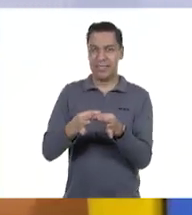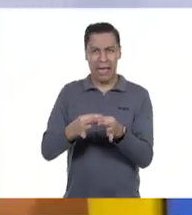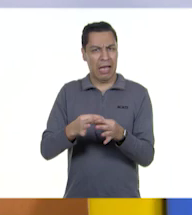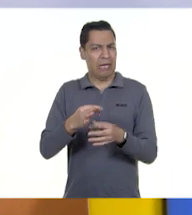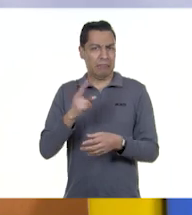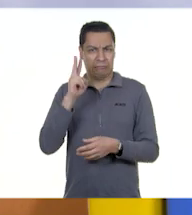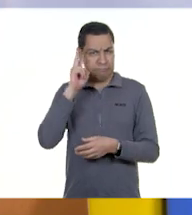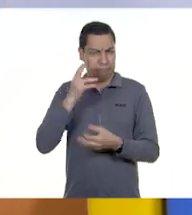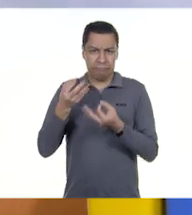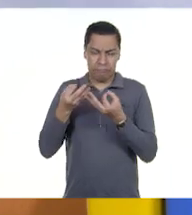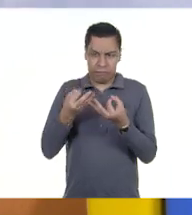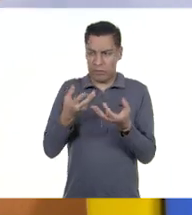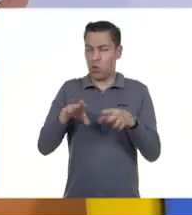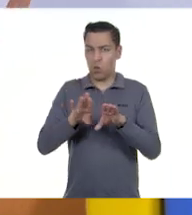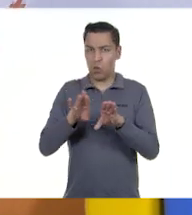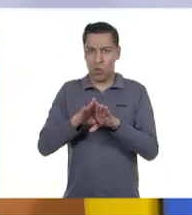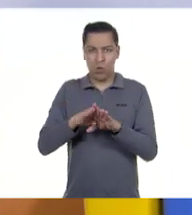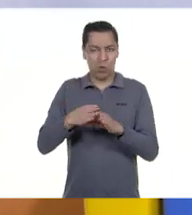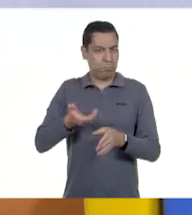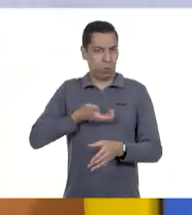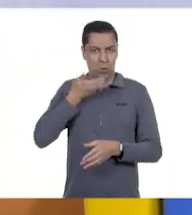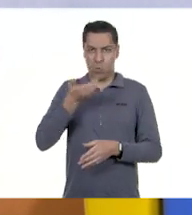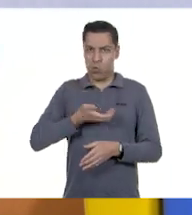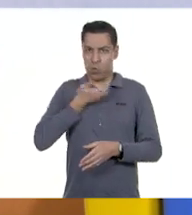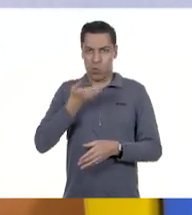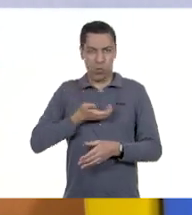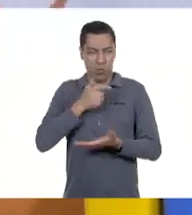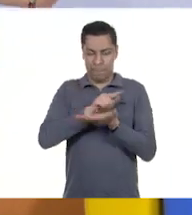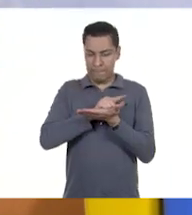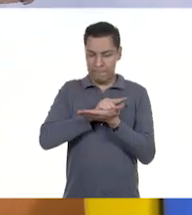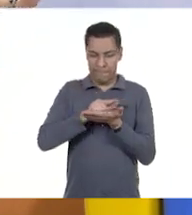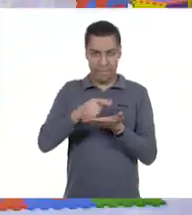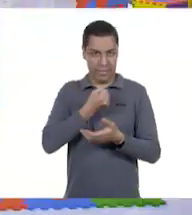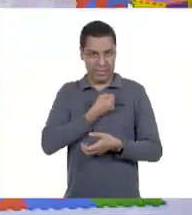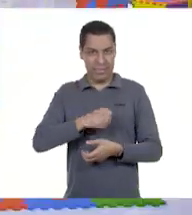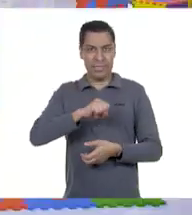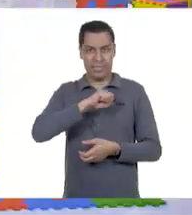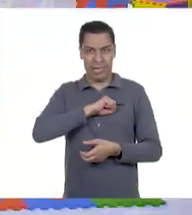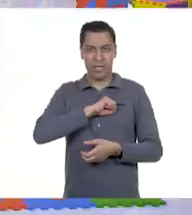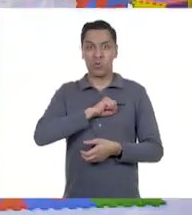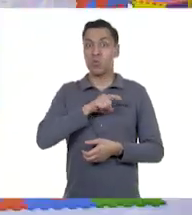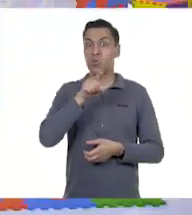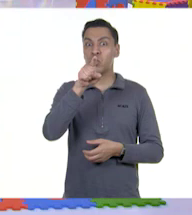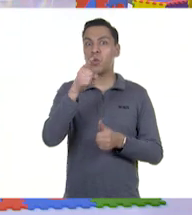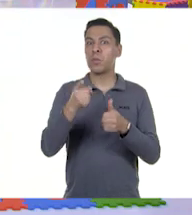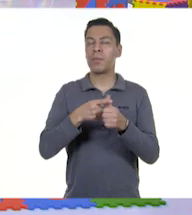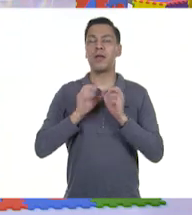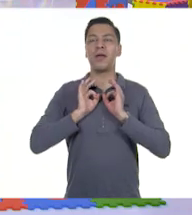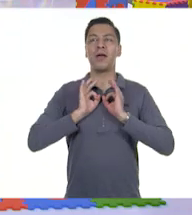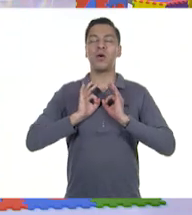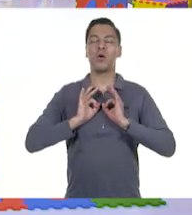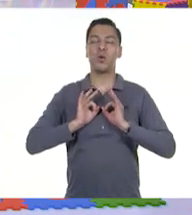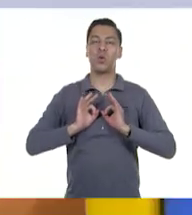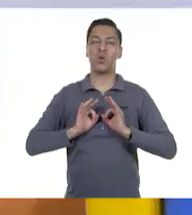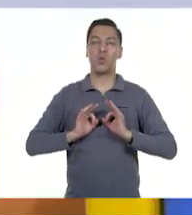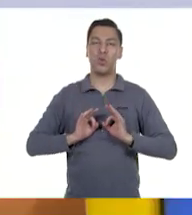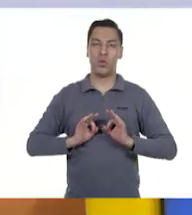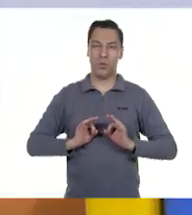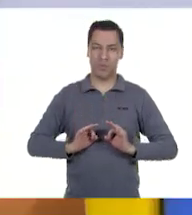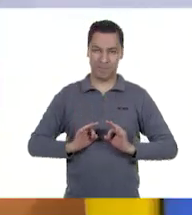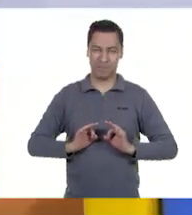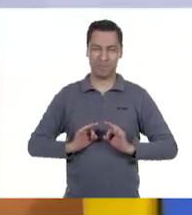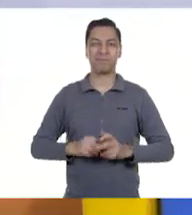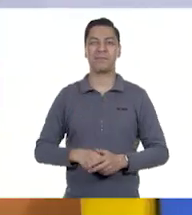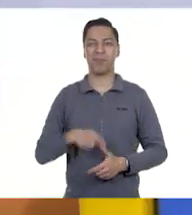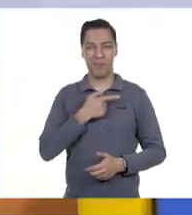Hábitos de Higiene. ¿Ya estamos tranquilos y calmados? Sí, voy a respirar. ¡Listos! Es un